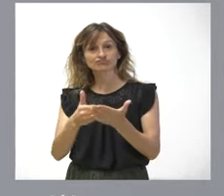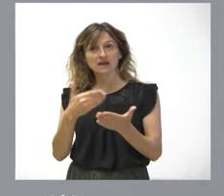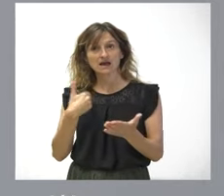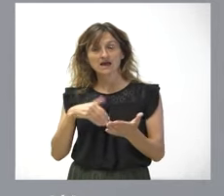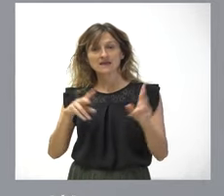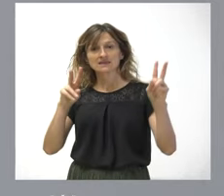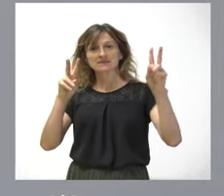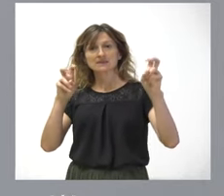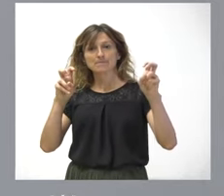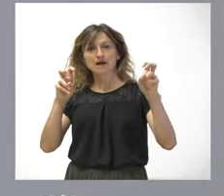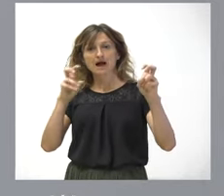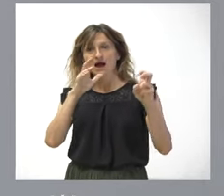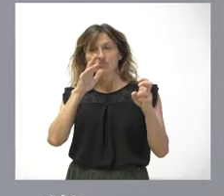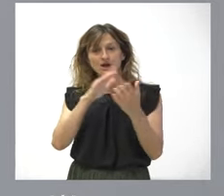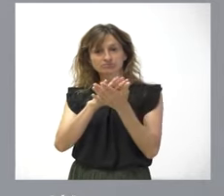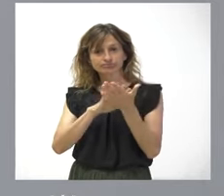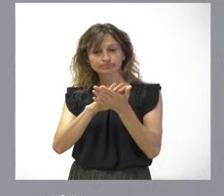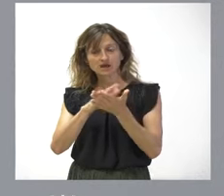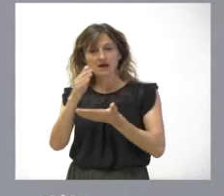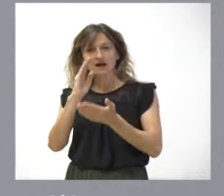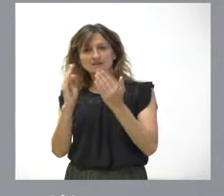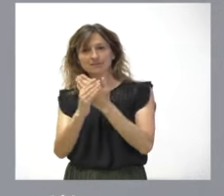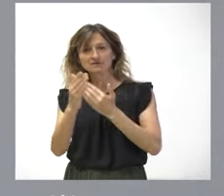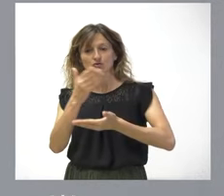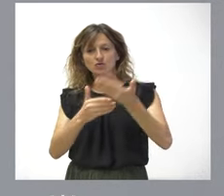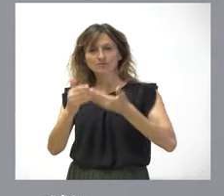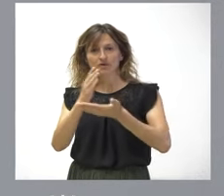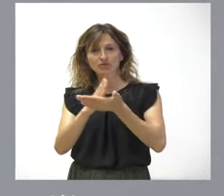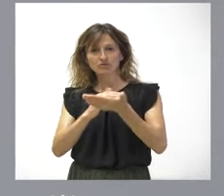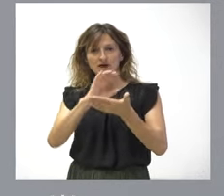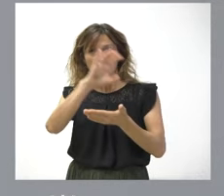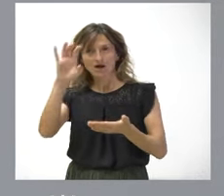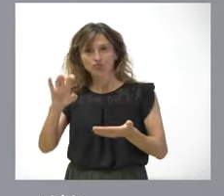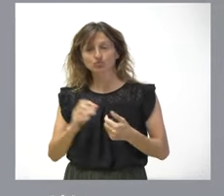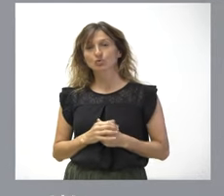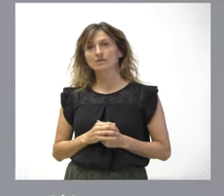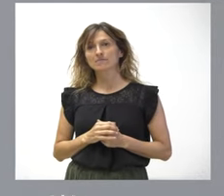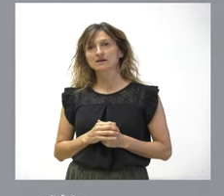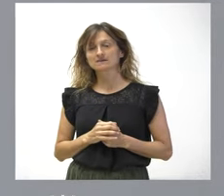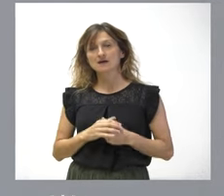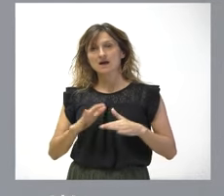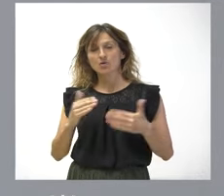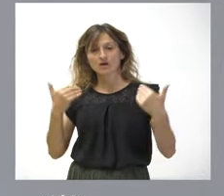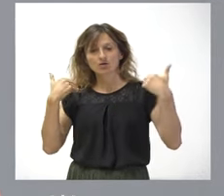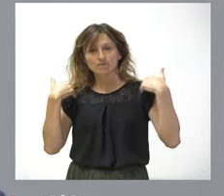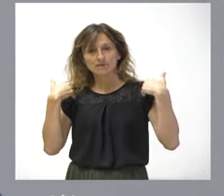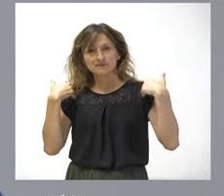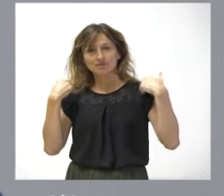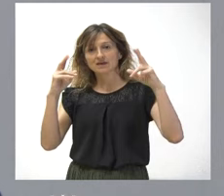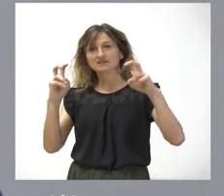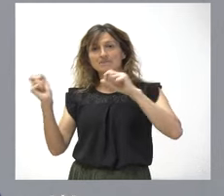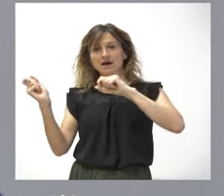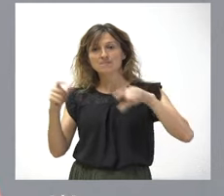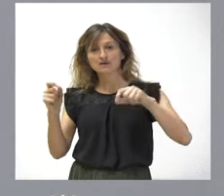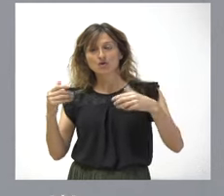tema está siendo abordado fundamentalmente a través de la colaboración entre las comunidades autónomas a pesar de que la competencia en materia de inmigración